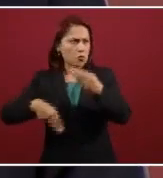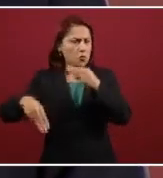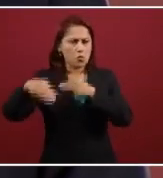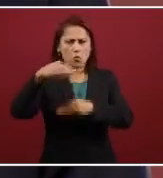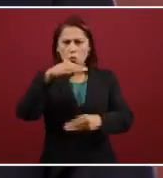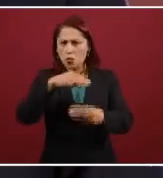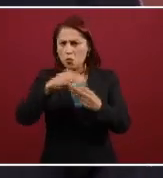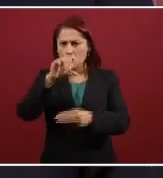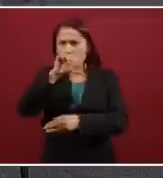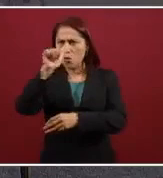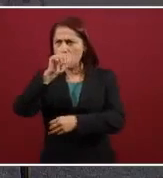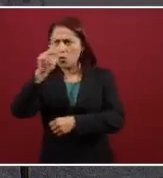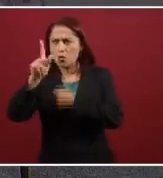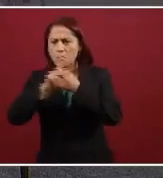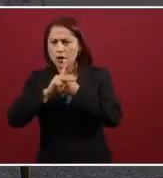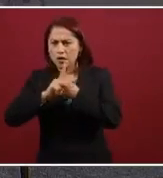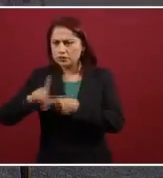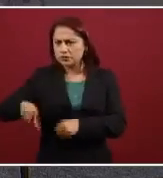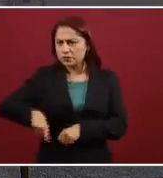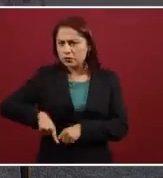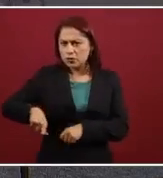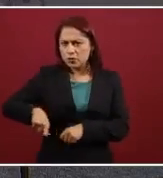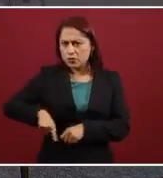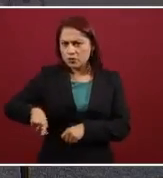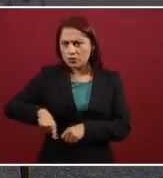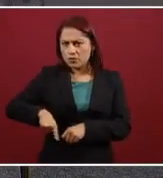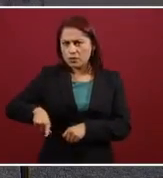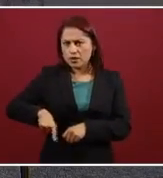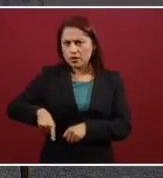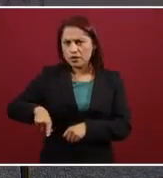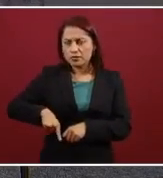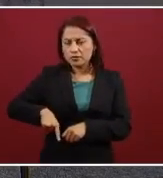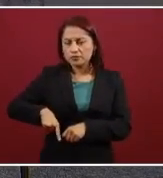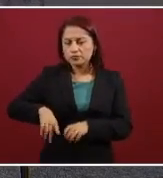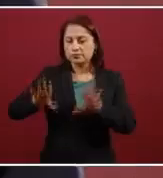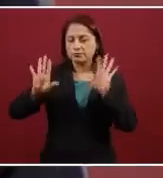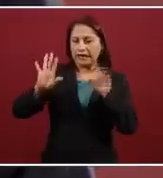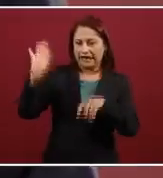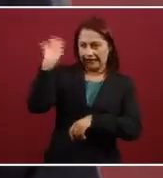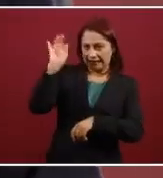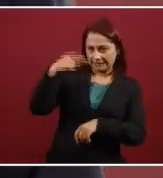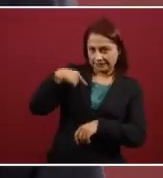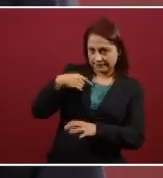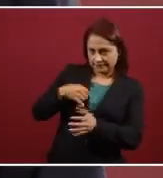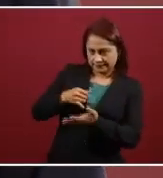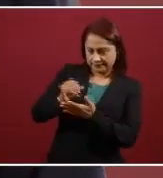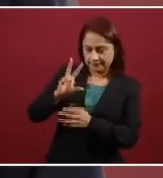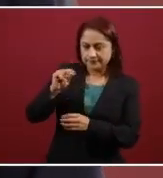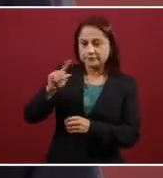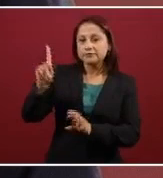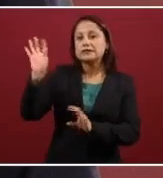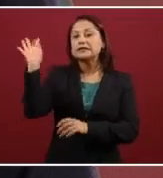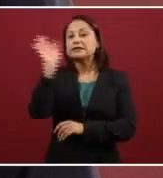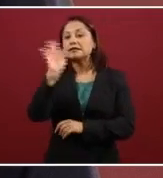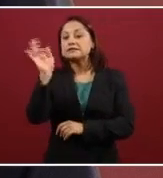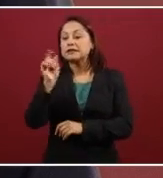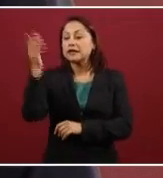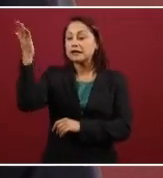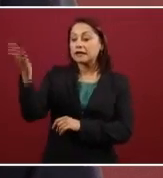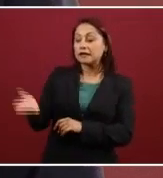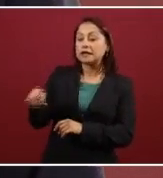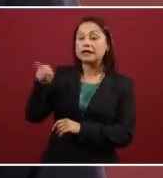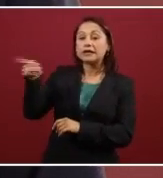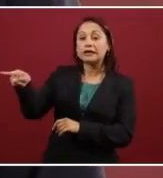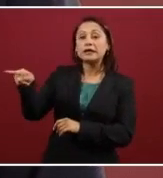quizá, para no ser tan tajante, un servidor público con tanta